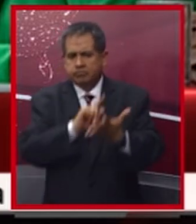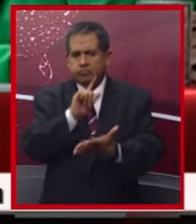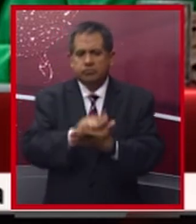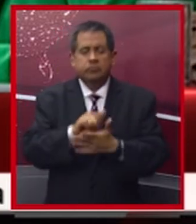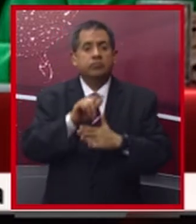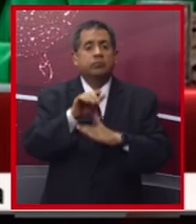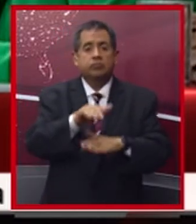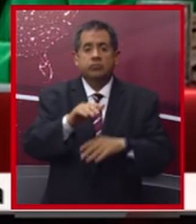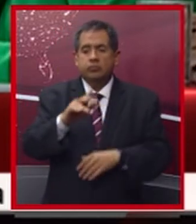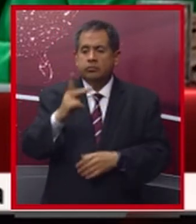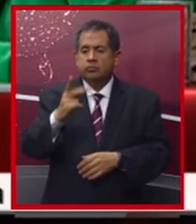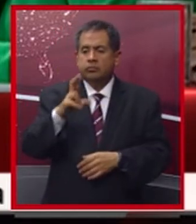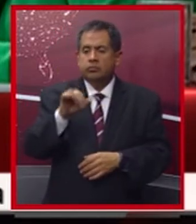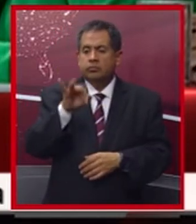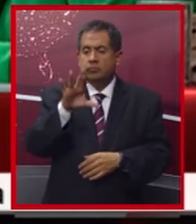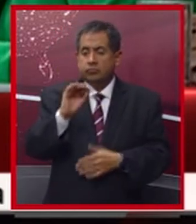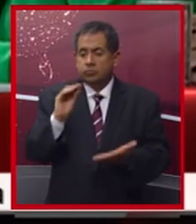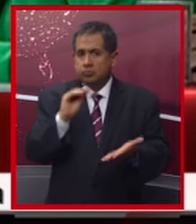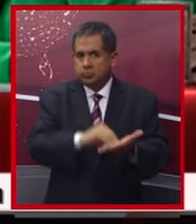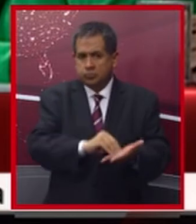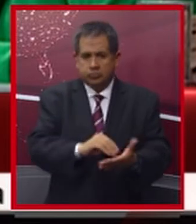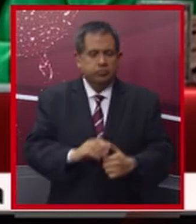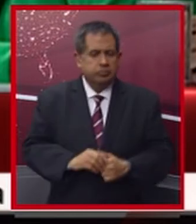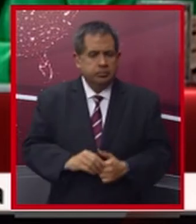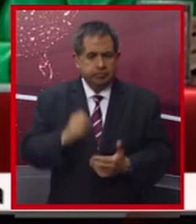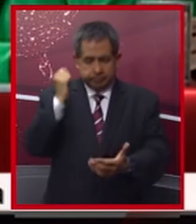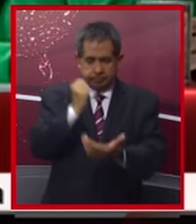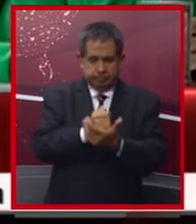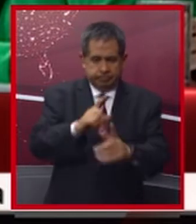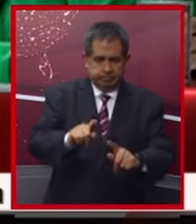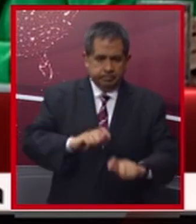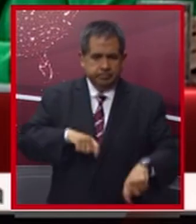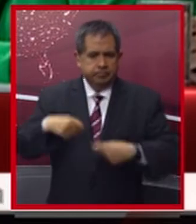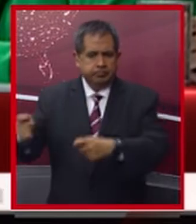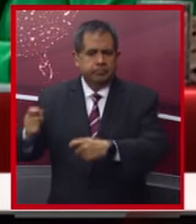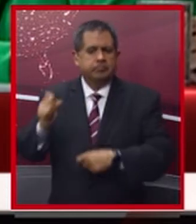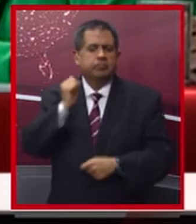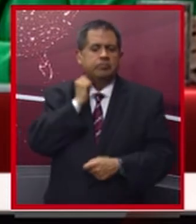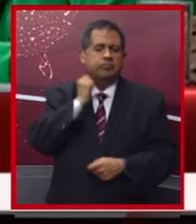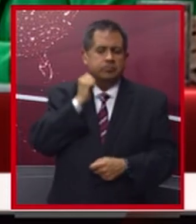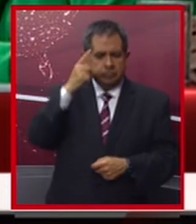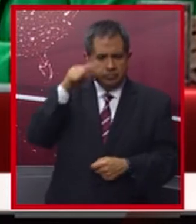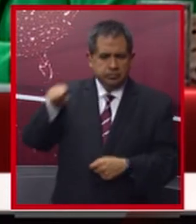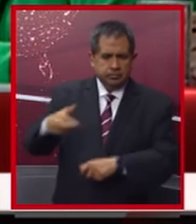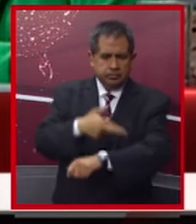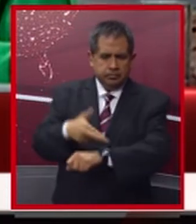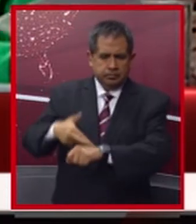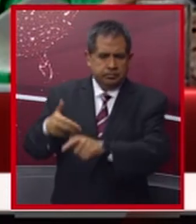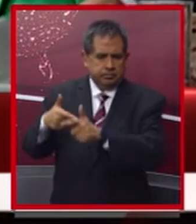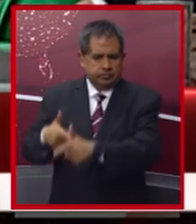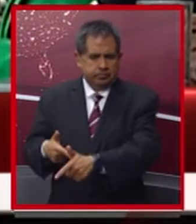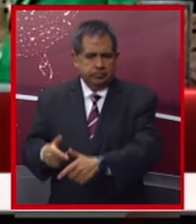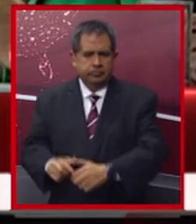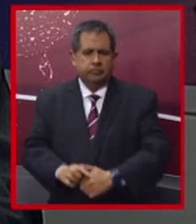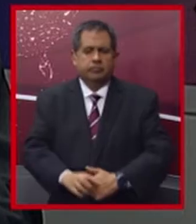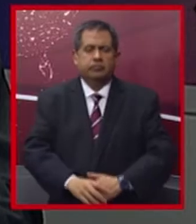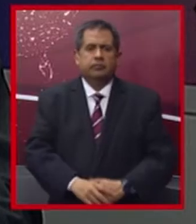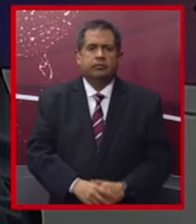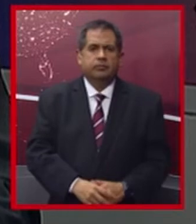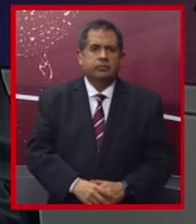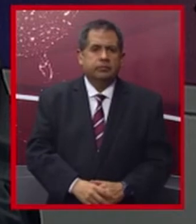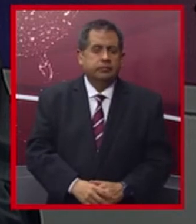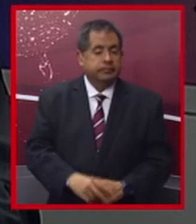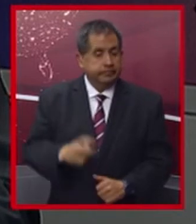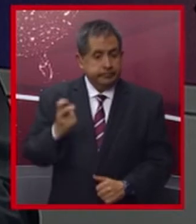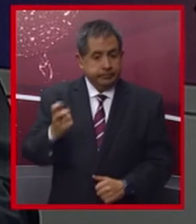Ley Federal de Protección al Consumidor. Pase al Senado para sus efectos constitucionales. Esta fue